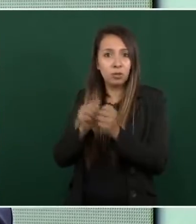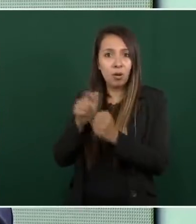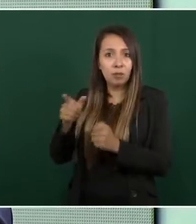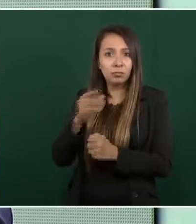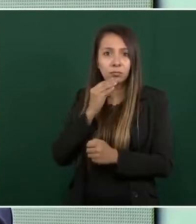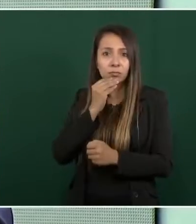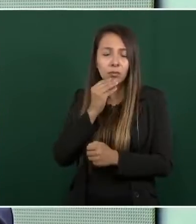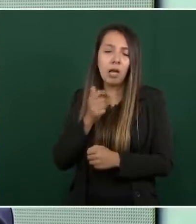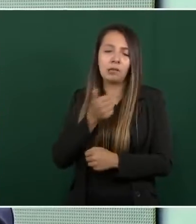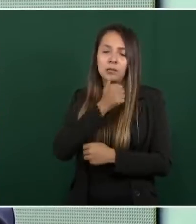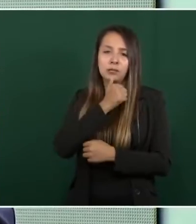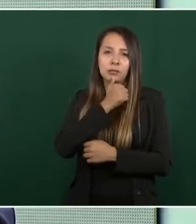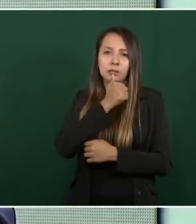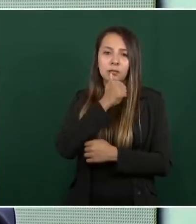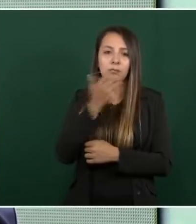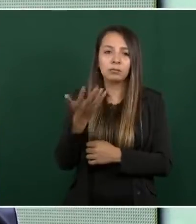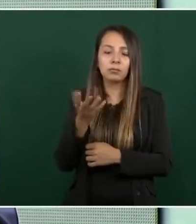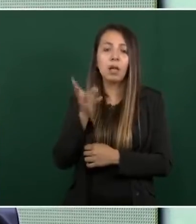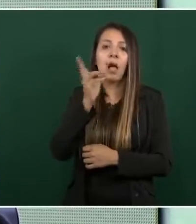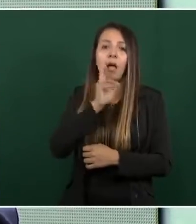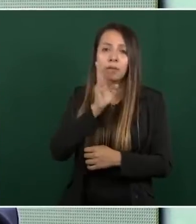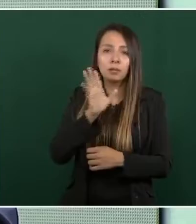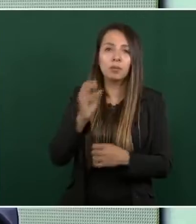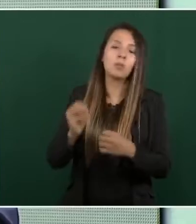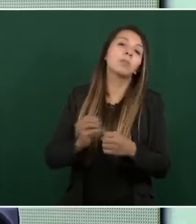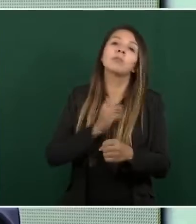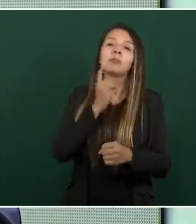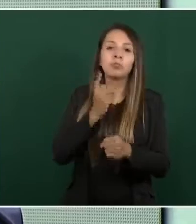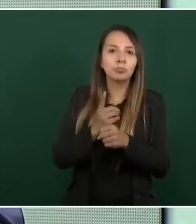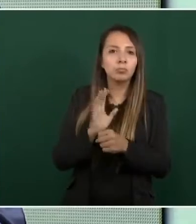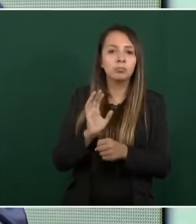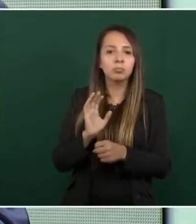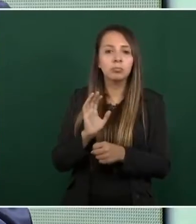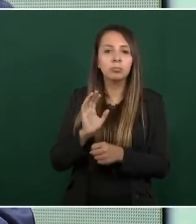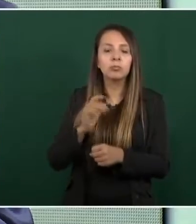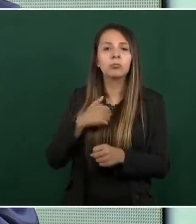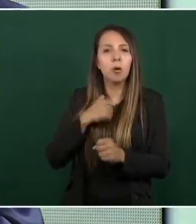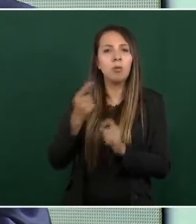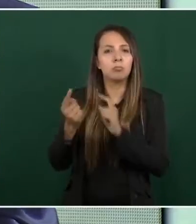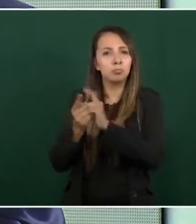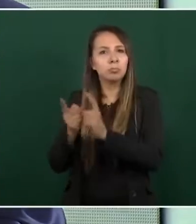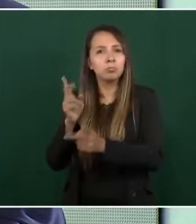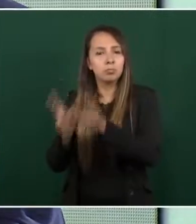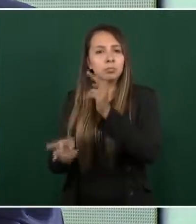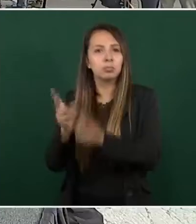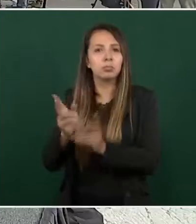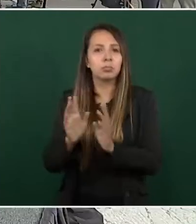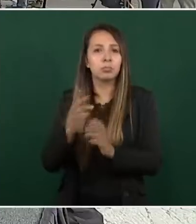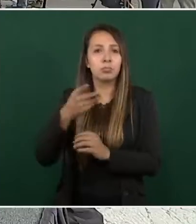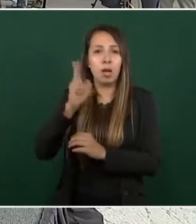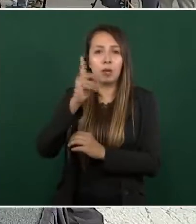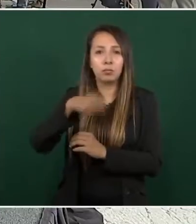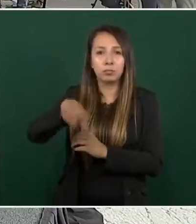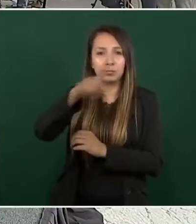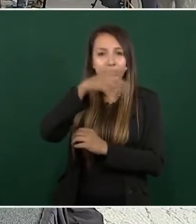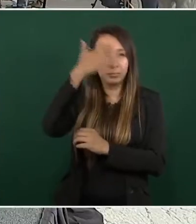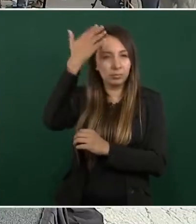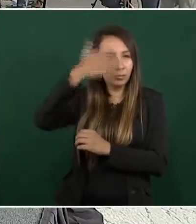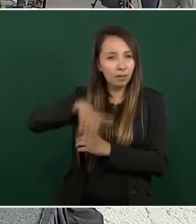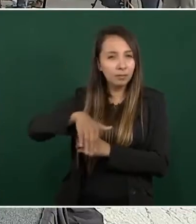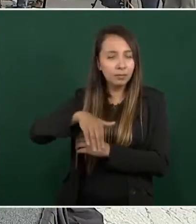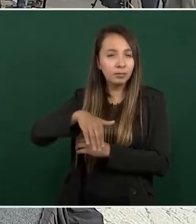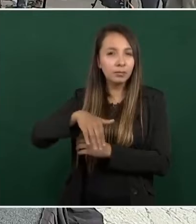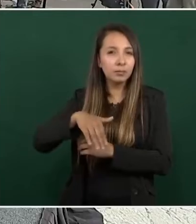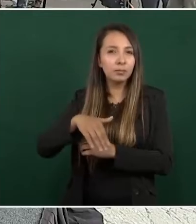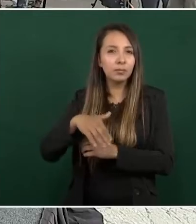lo puedo hacer, si se da la oportunidad, platicaría con él. Pero ¿saben ustedes que cuando alguien